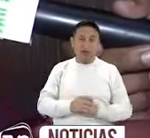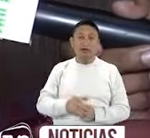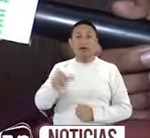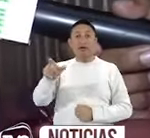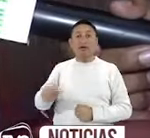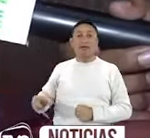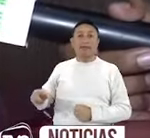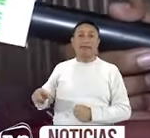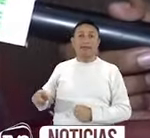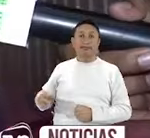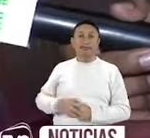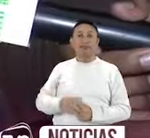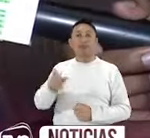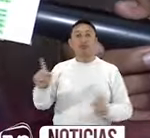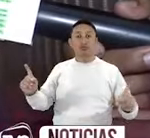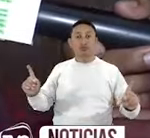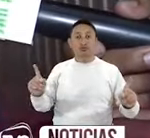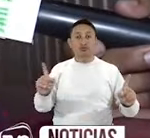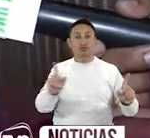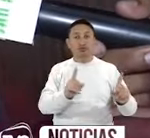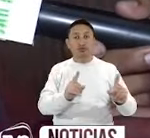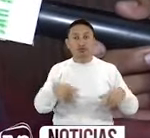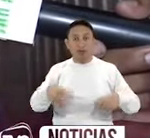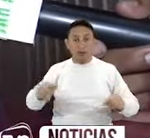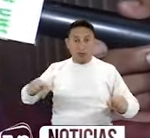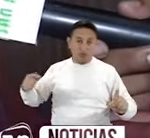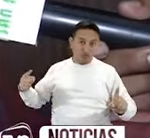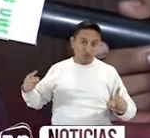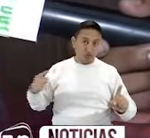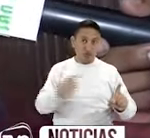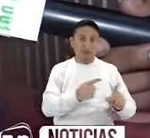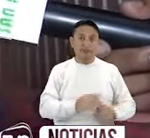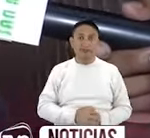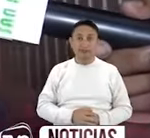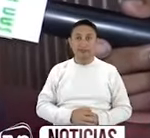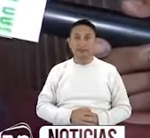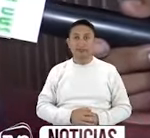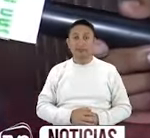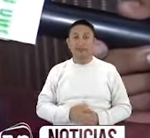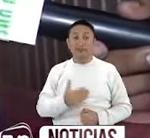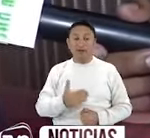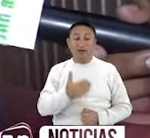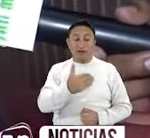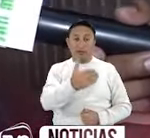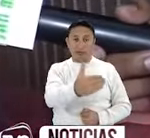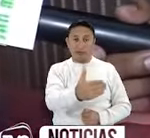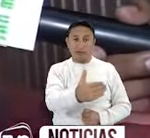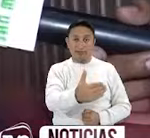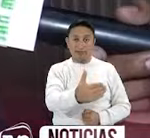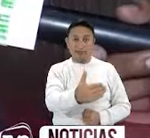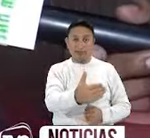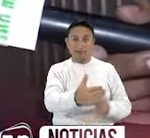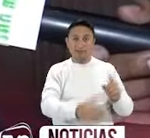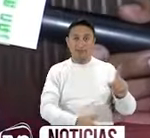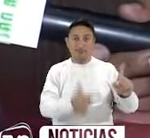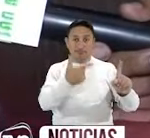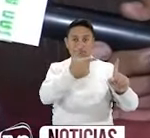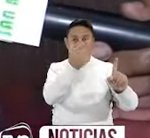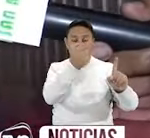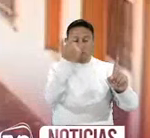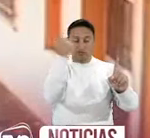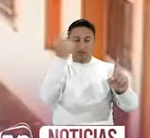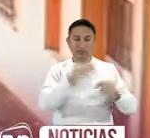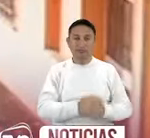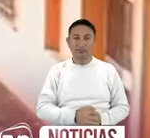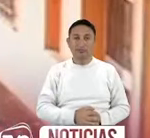un ciudadano que se habría estado movilizando en una motocicleta. Y metros después es seguido para que